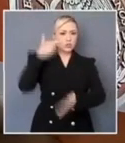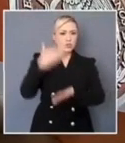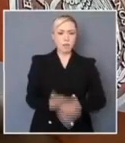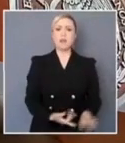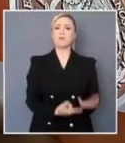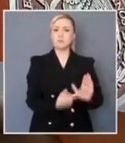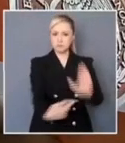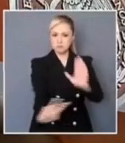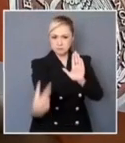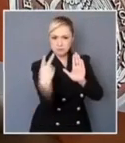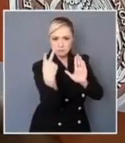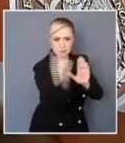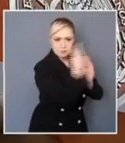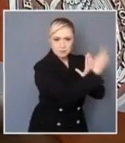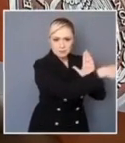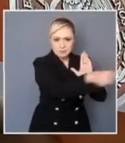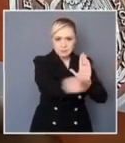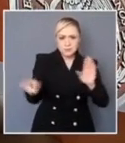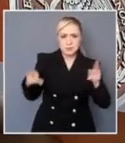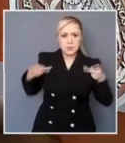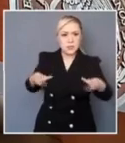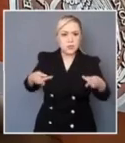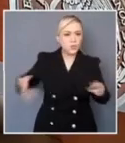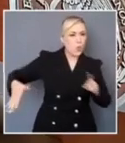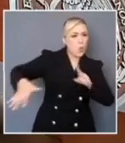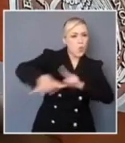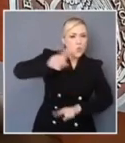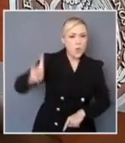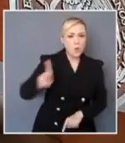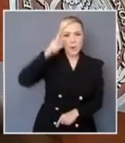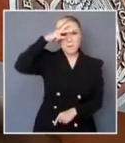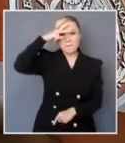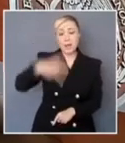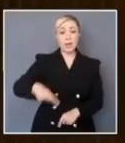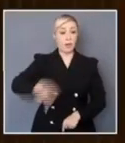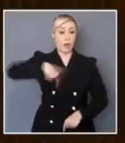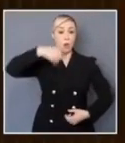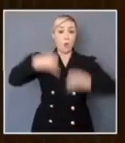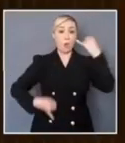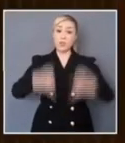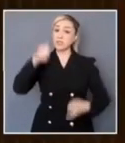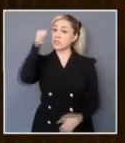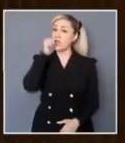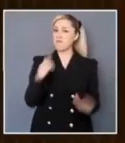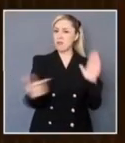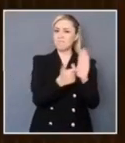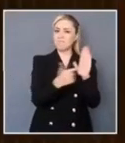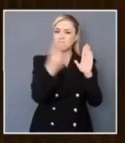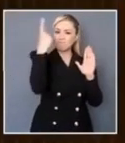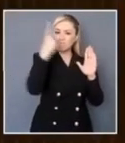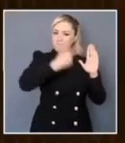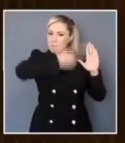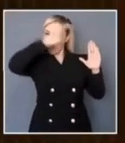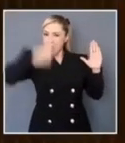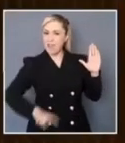juzgadores estamos siempre sujetos al imperio de la ley, pero nuestra función